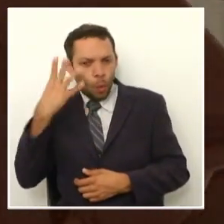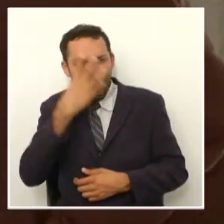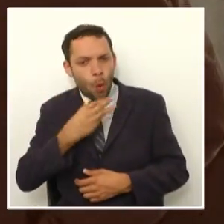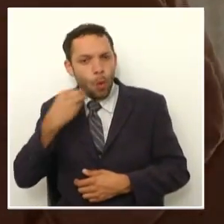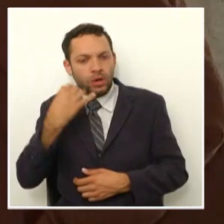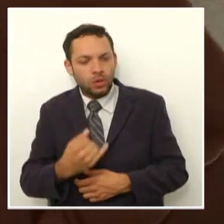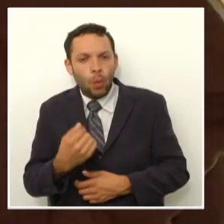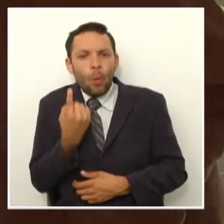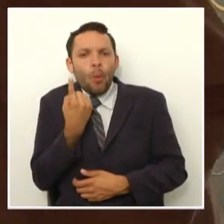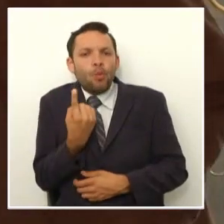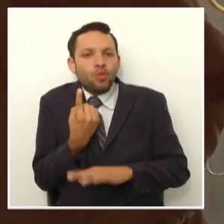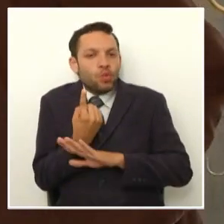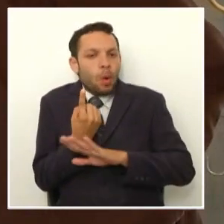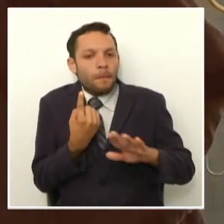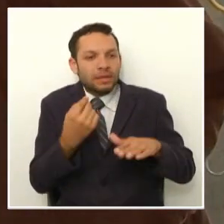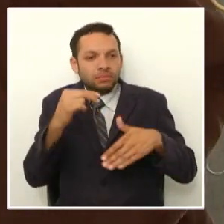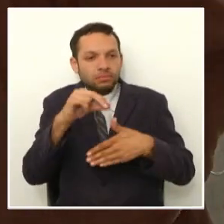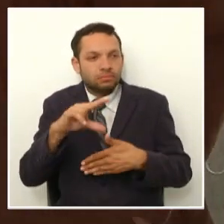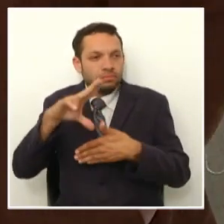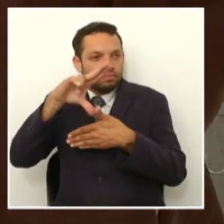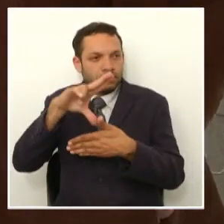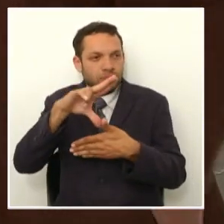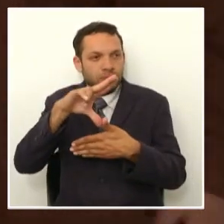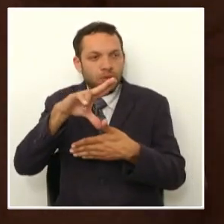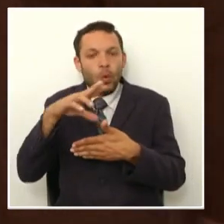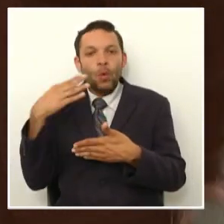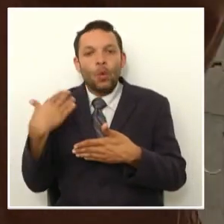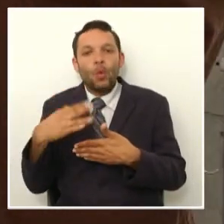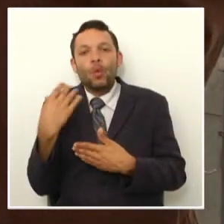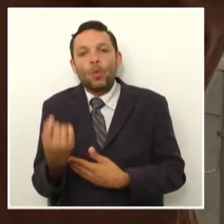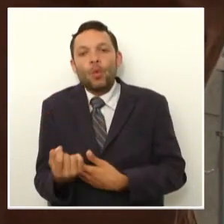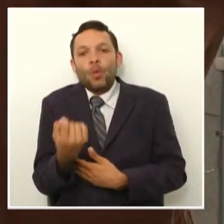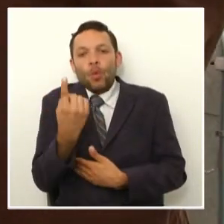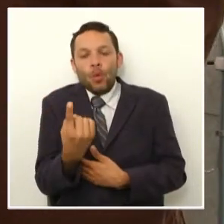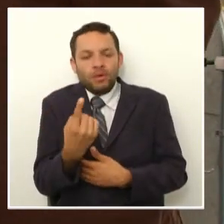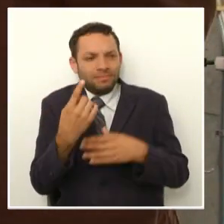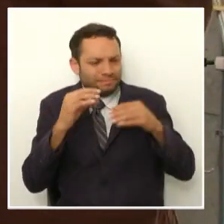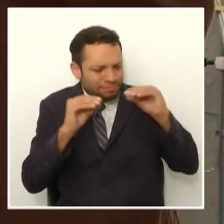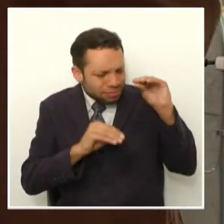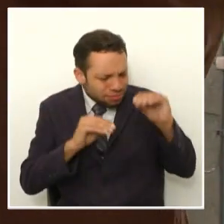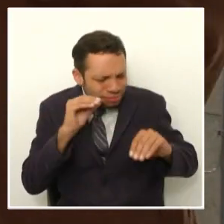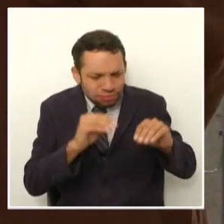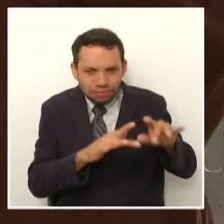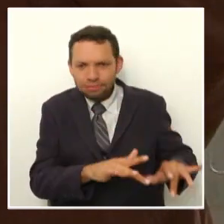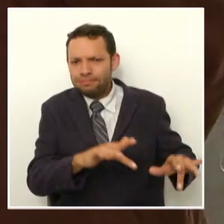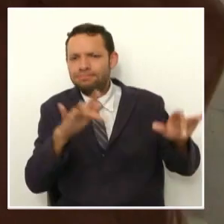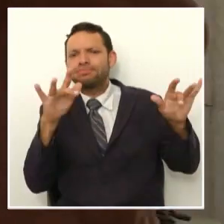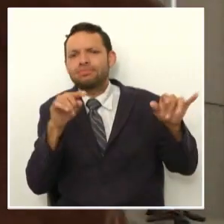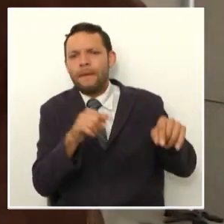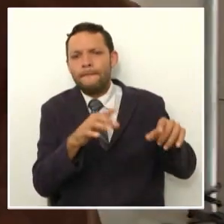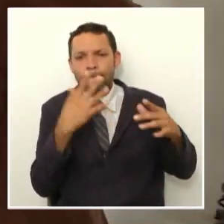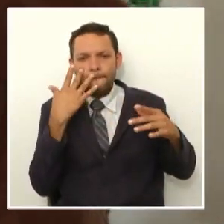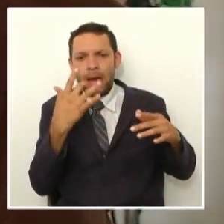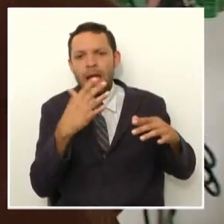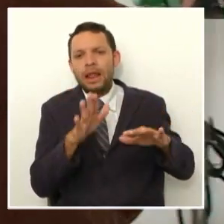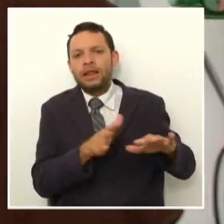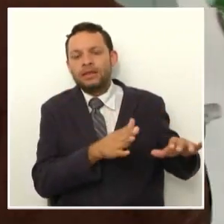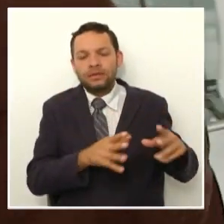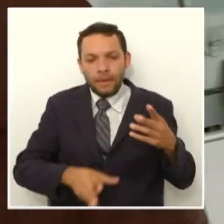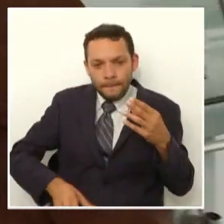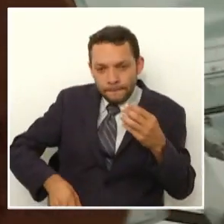único que hay en Latinoamérica, y posiblemente sí, de Latinoamérica. Y este es